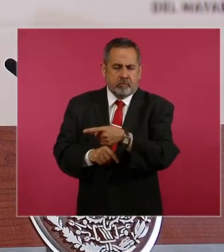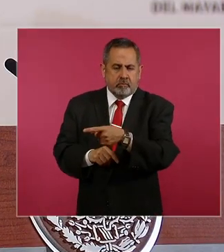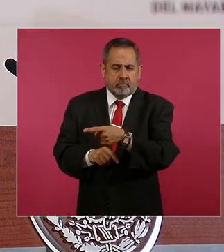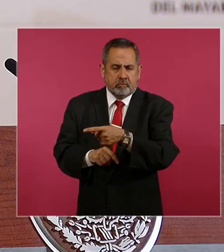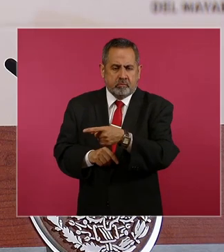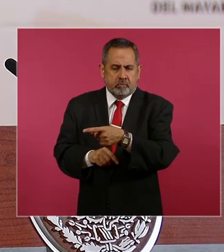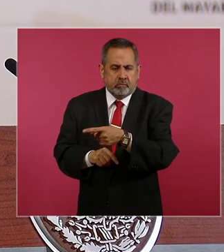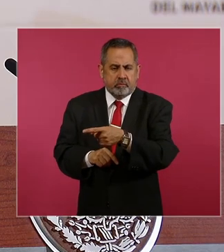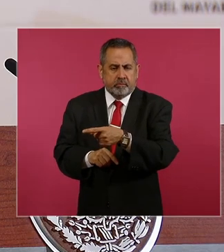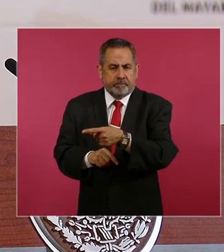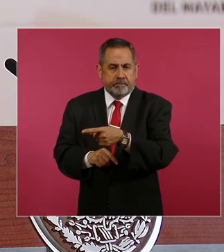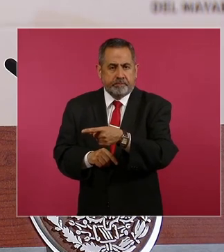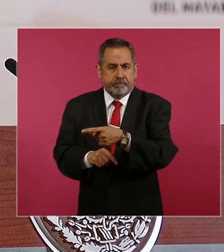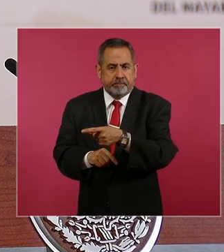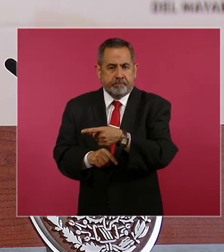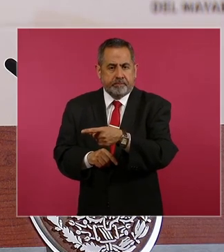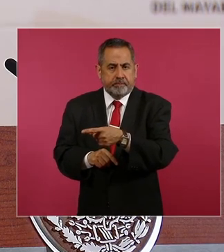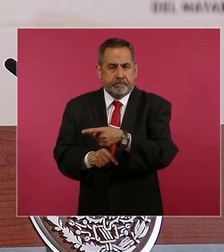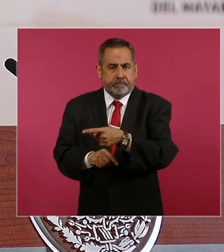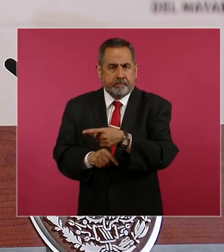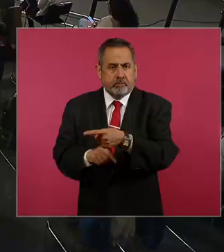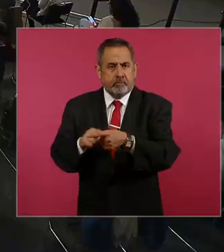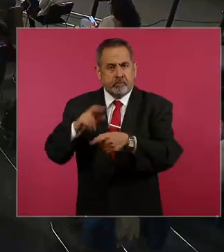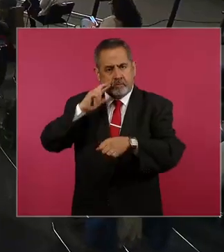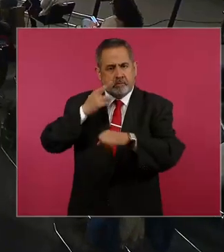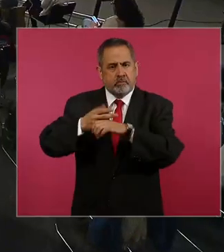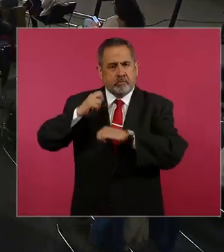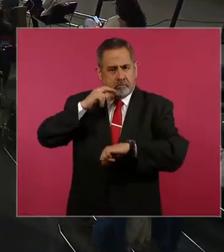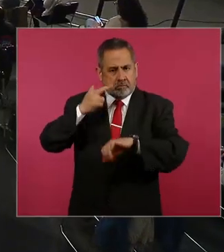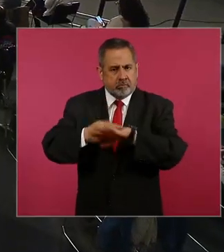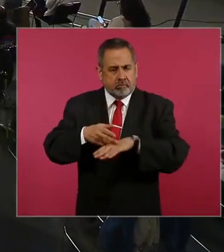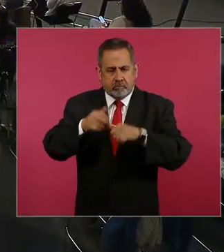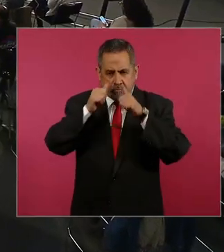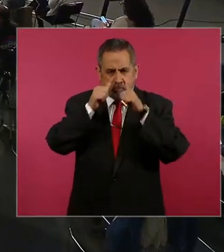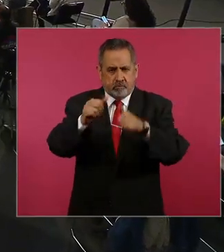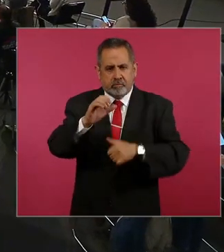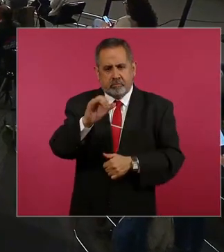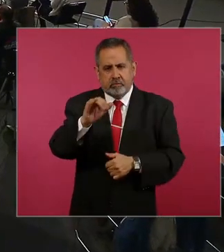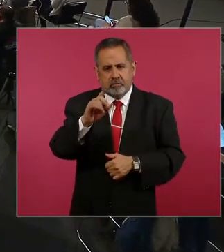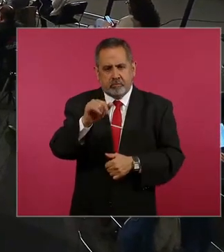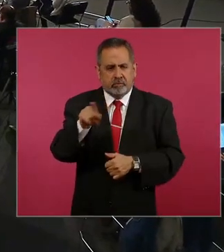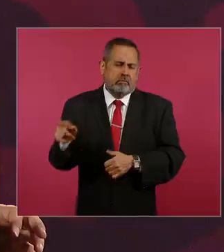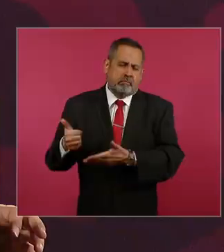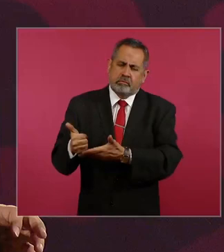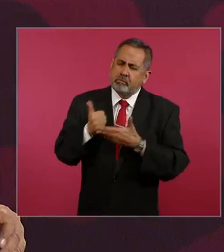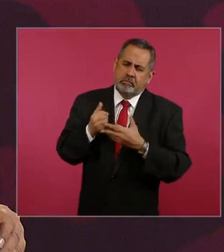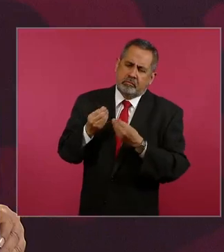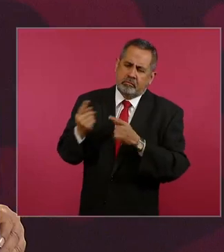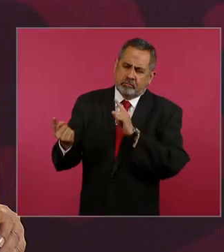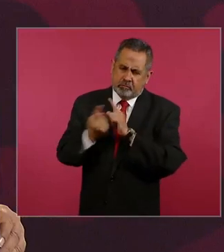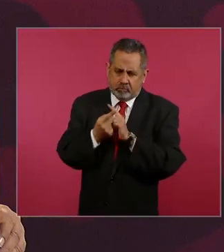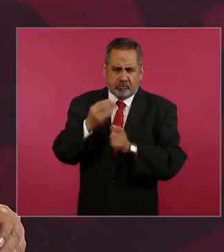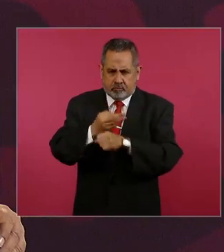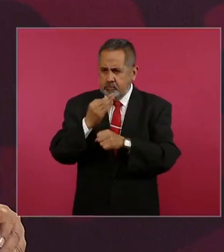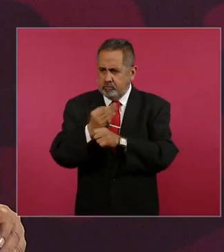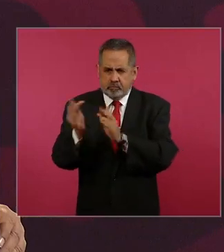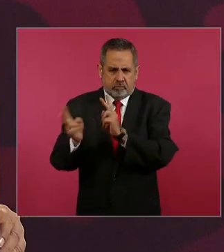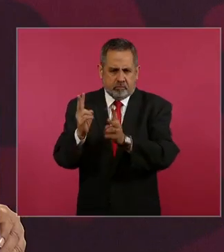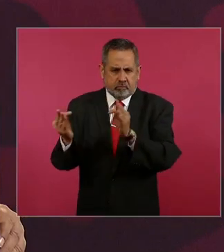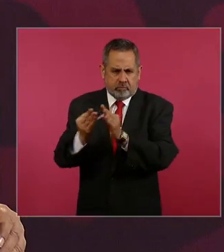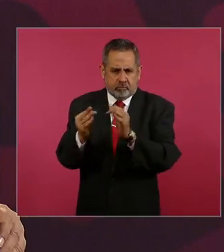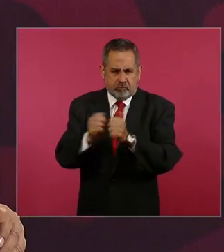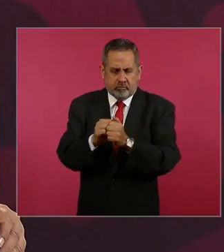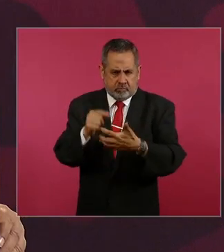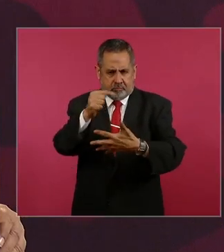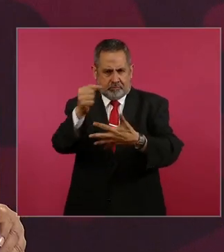con la responsable de Atención Ciudadana, ella me ayuda mucho en esto, con